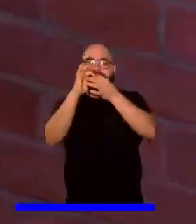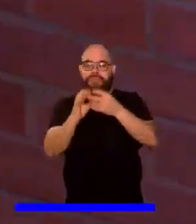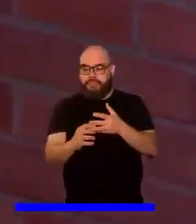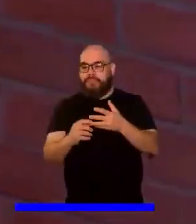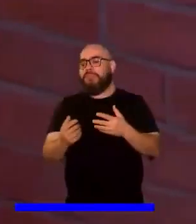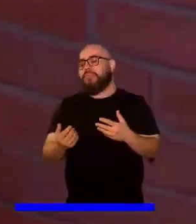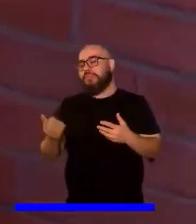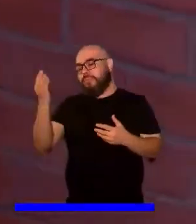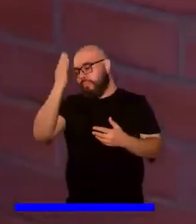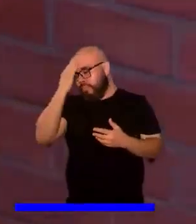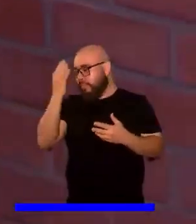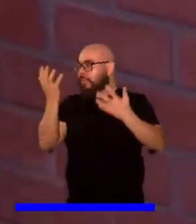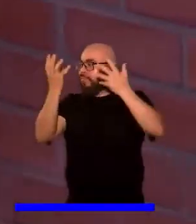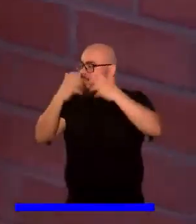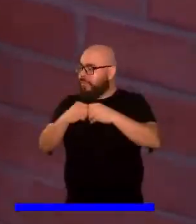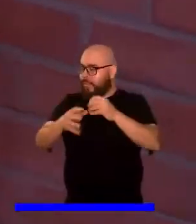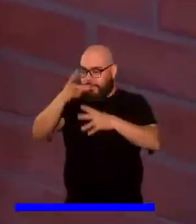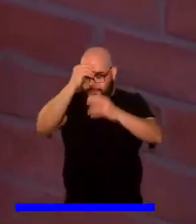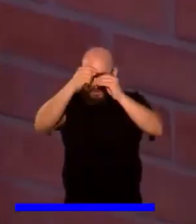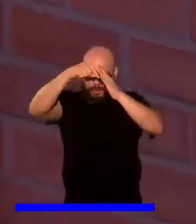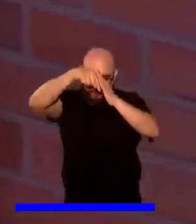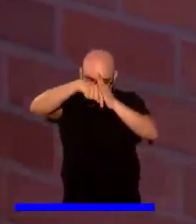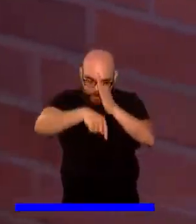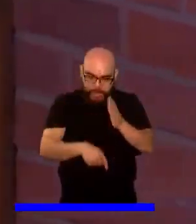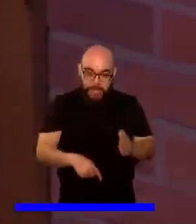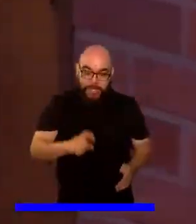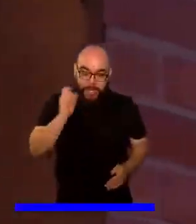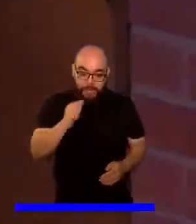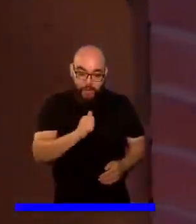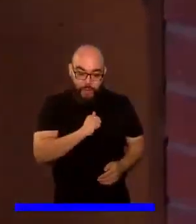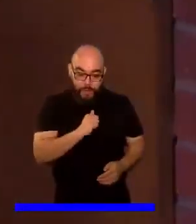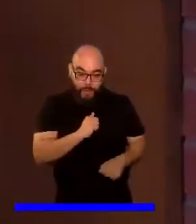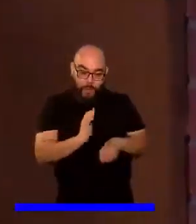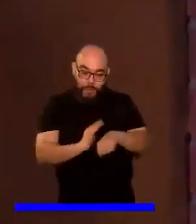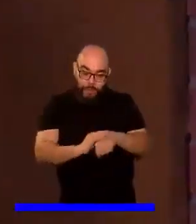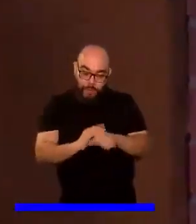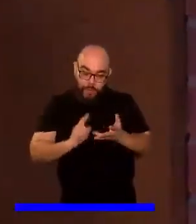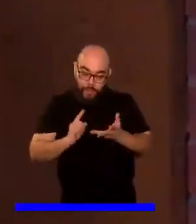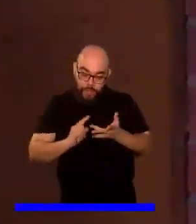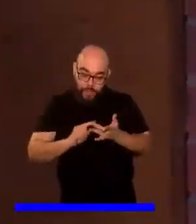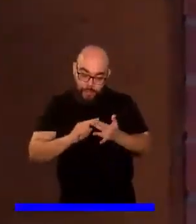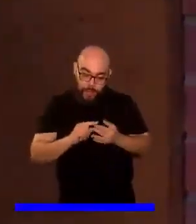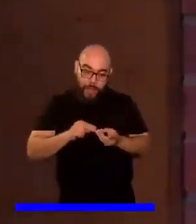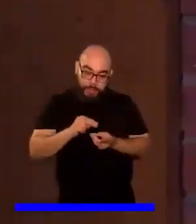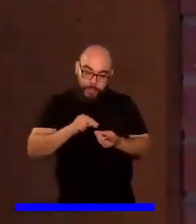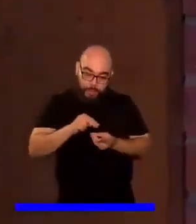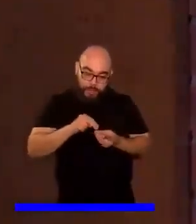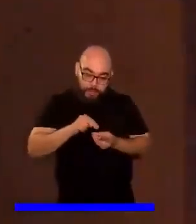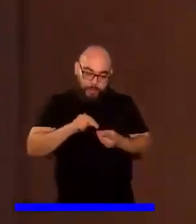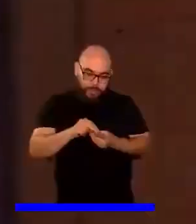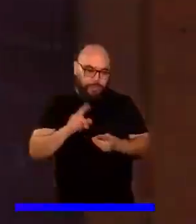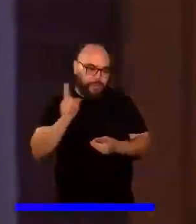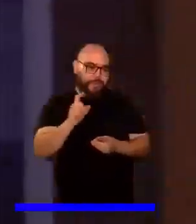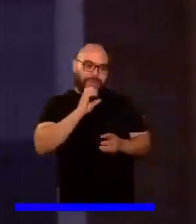la ola del aprendizaje profundo, en donde yo ya no tengo que especificarle al computador explícitamente cada uno de los casos, sino que le puedo enseñar a punta